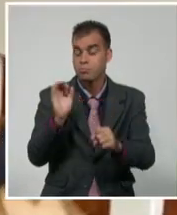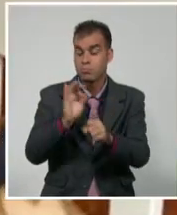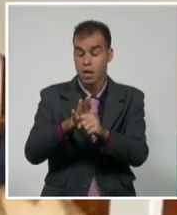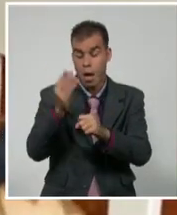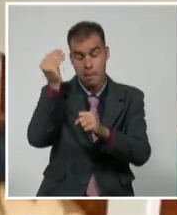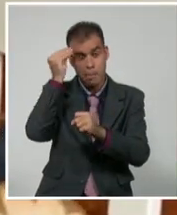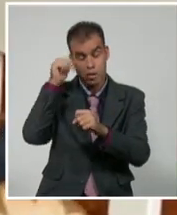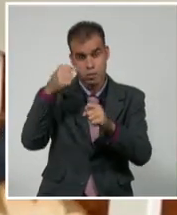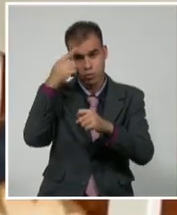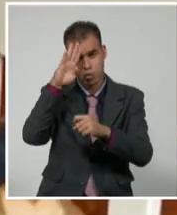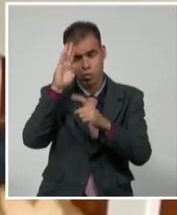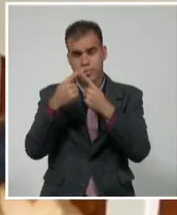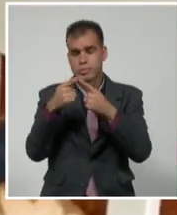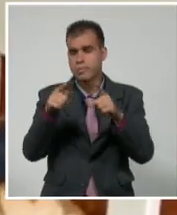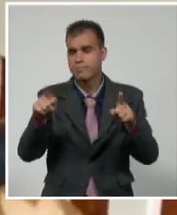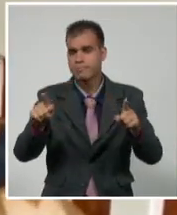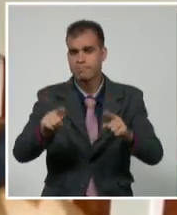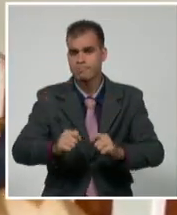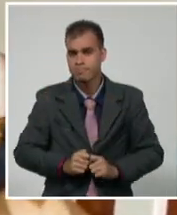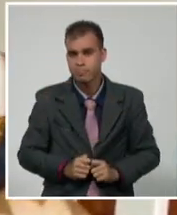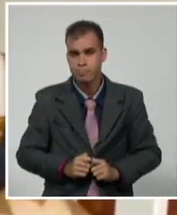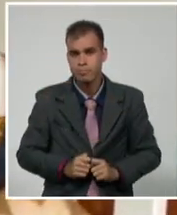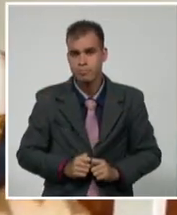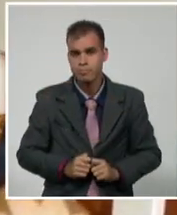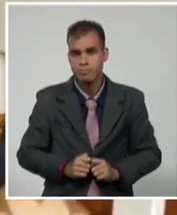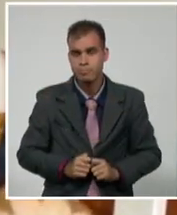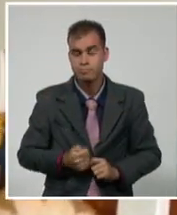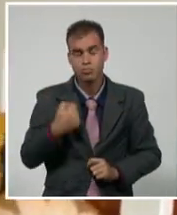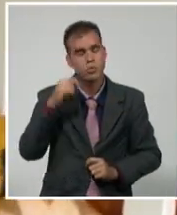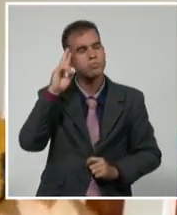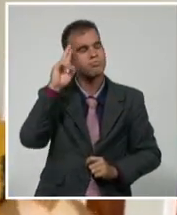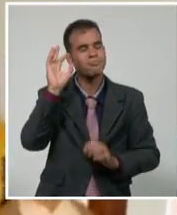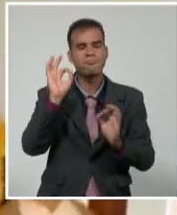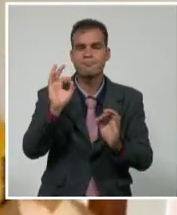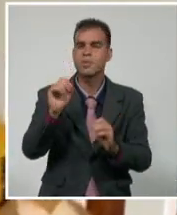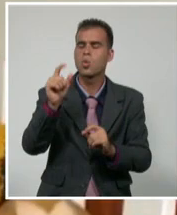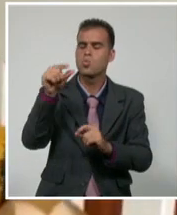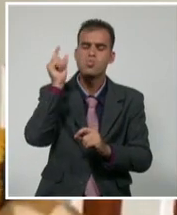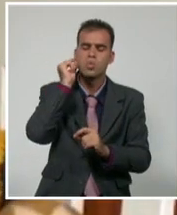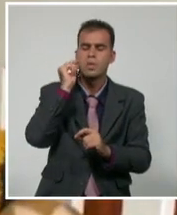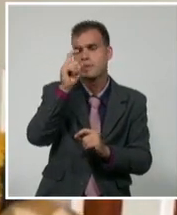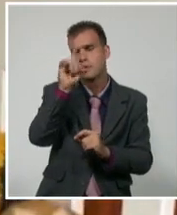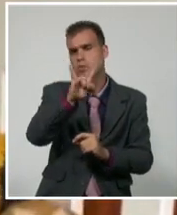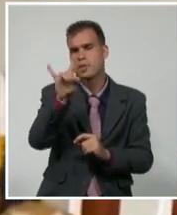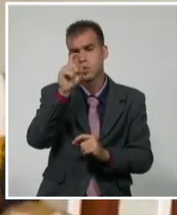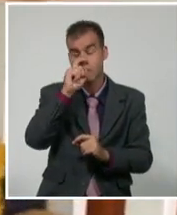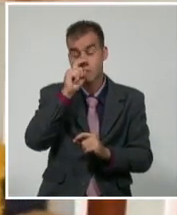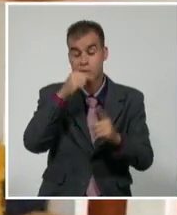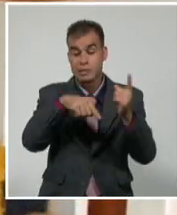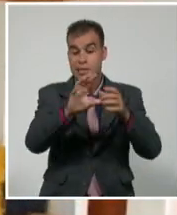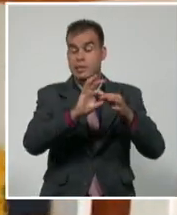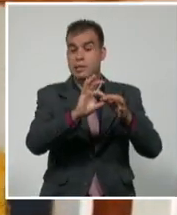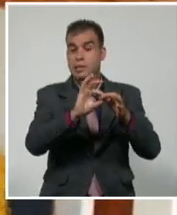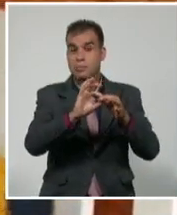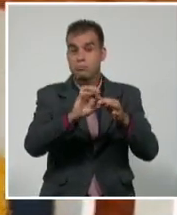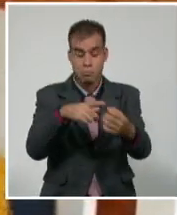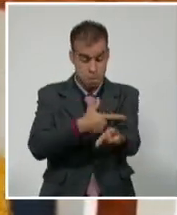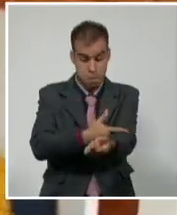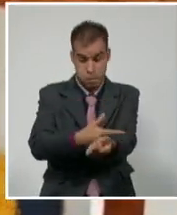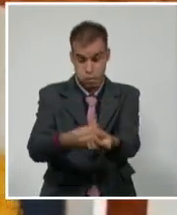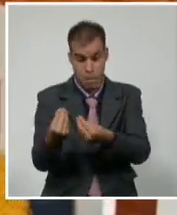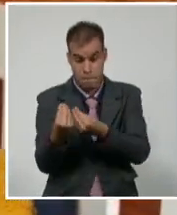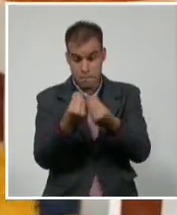Tengo una anécdota de una señora de 99 años que iba para terapia intensiva y le dieron mi plasma, se dan